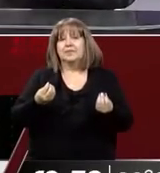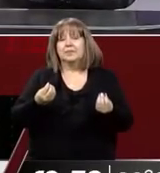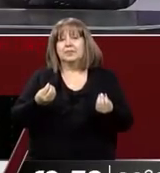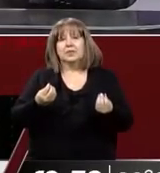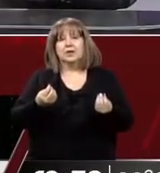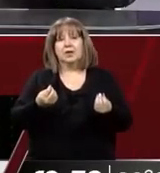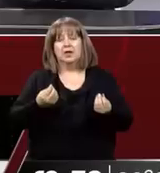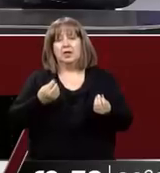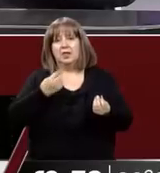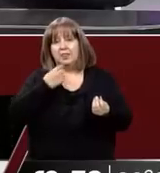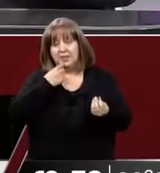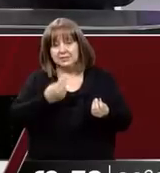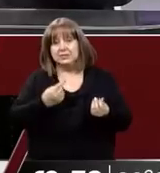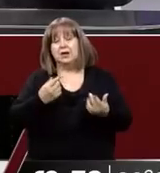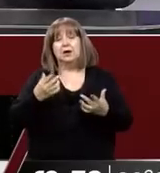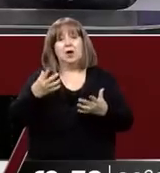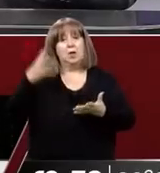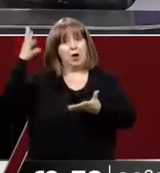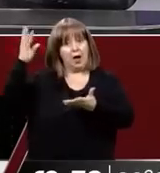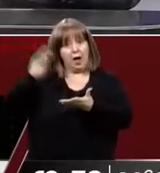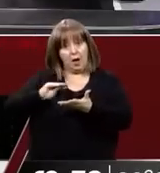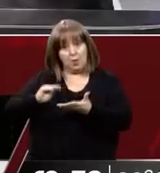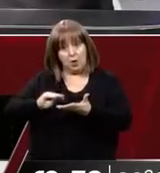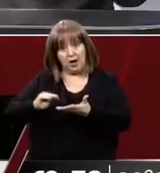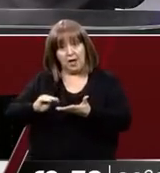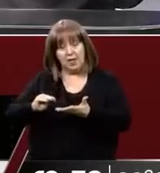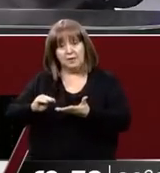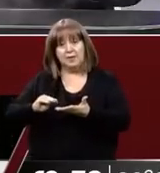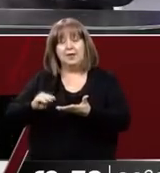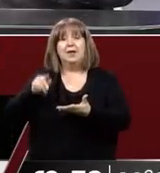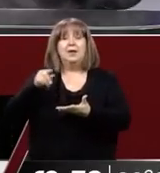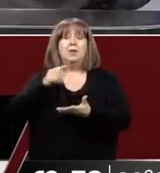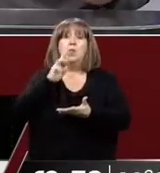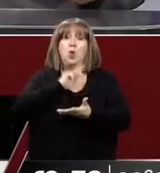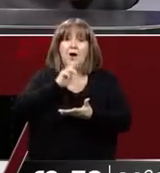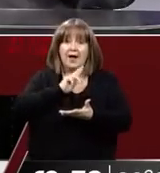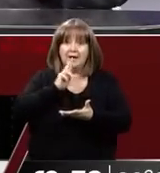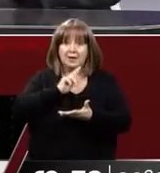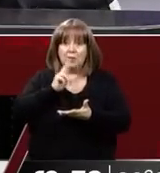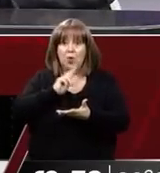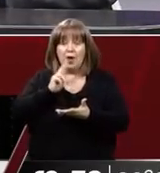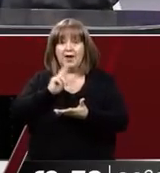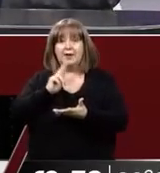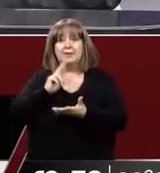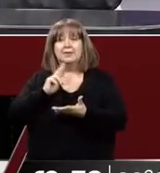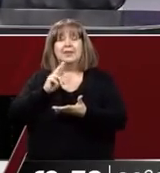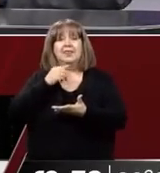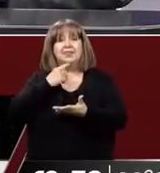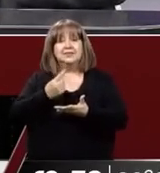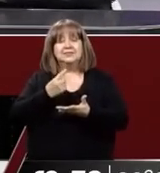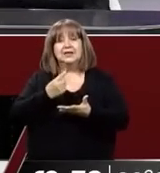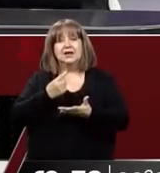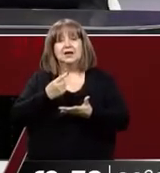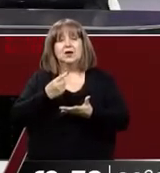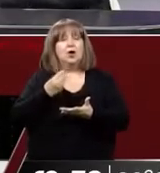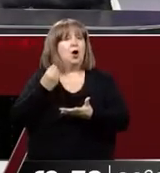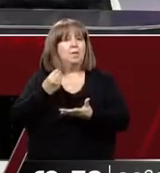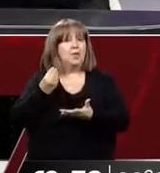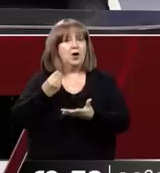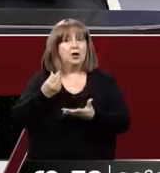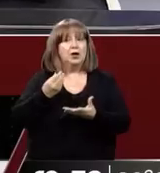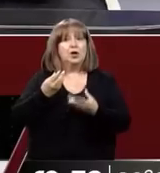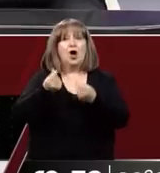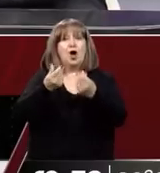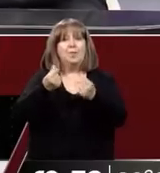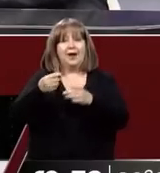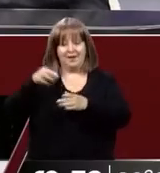planteó que era Aquino el que al manipular su teléfono podría haber comprado el veneno la misma fiscalía dijo de qué O